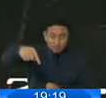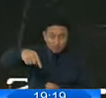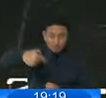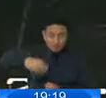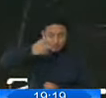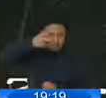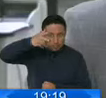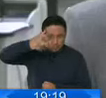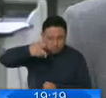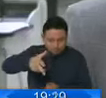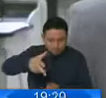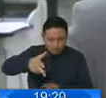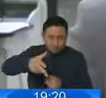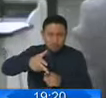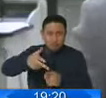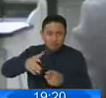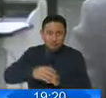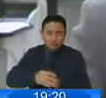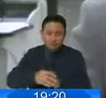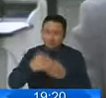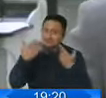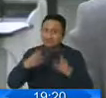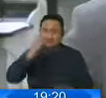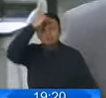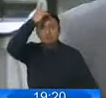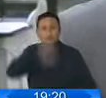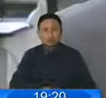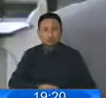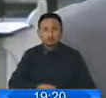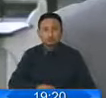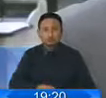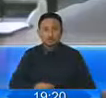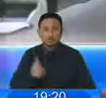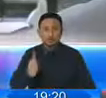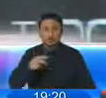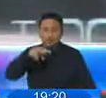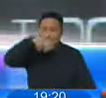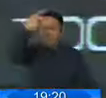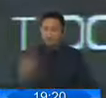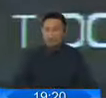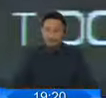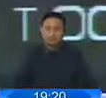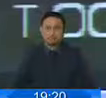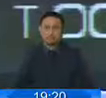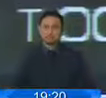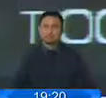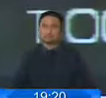través de las cámaras que tenía una decisión ya como para atentar contra su vida.